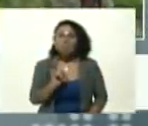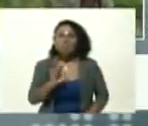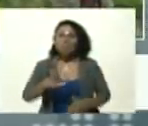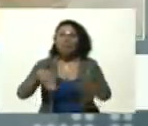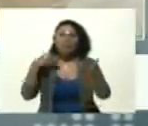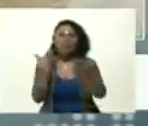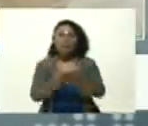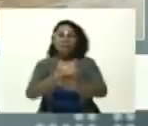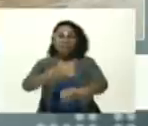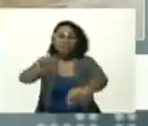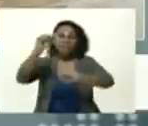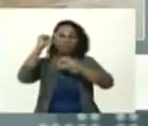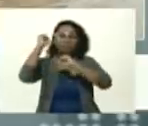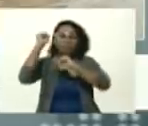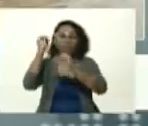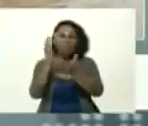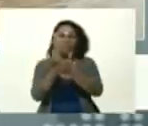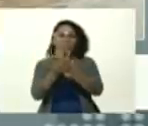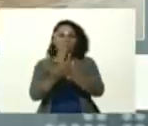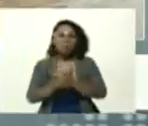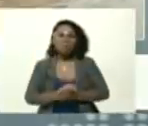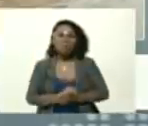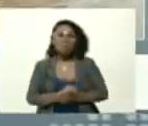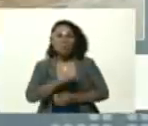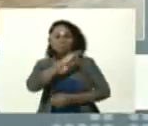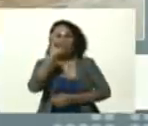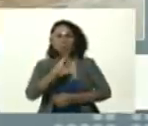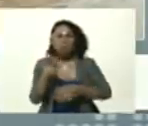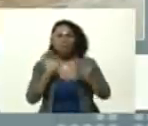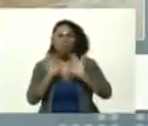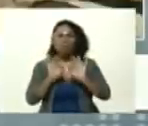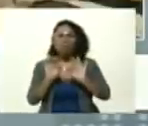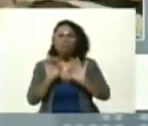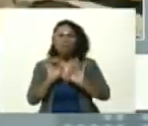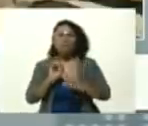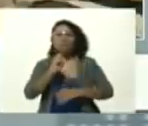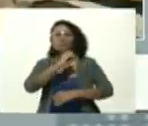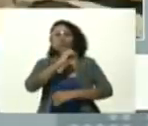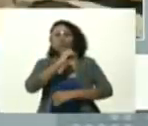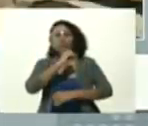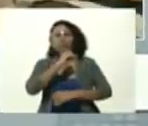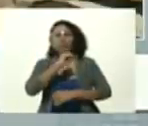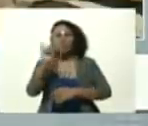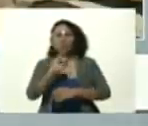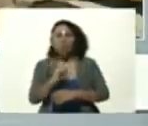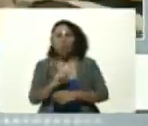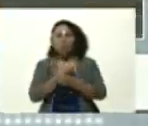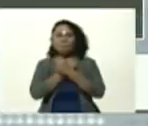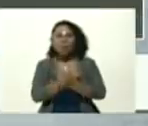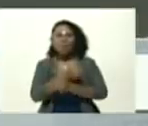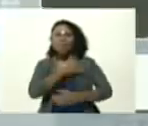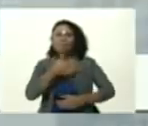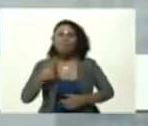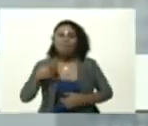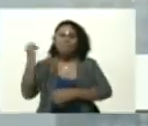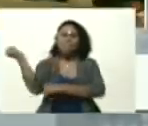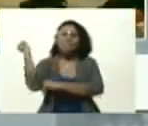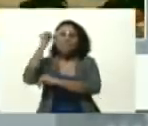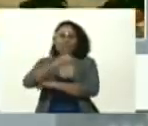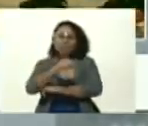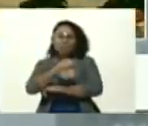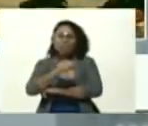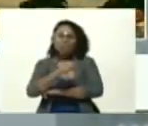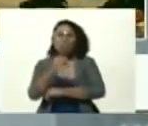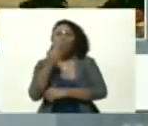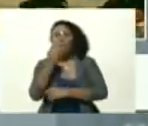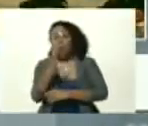hasta la victoria siempre. Zulia amada, Zulia querida, venceremos, venceremos.